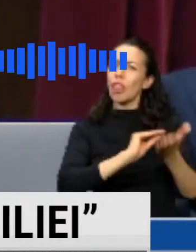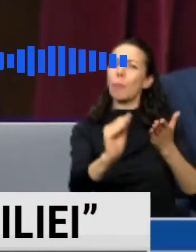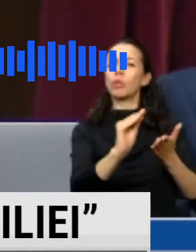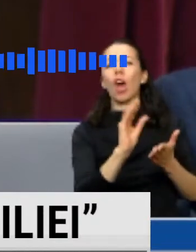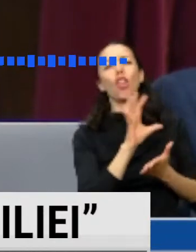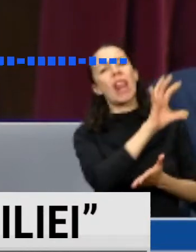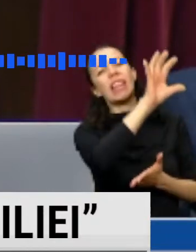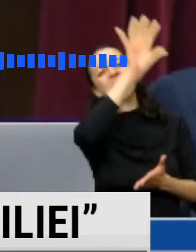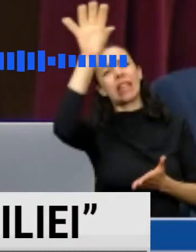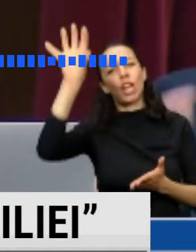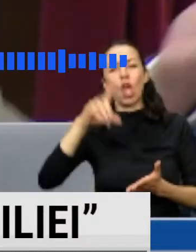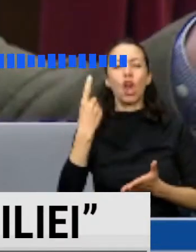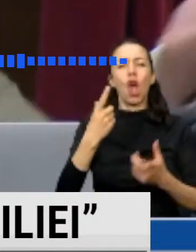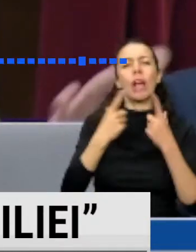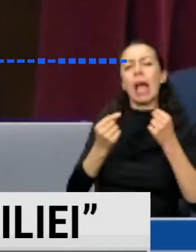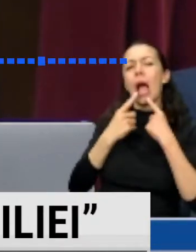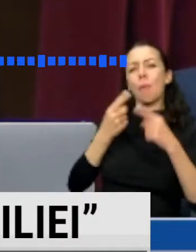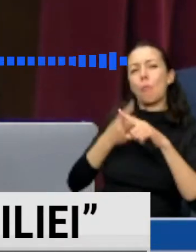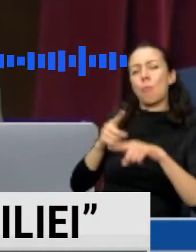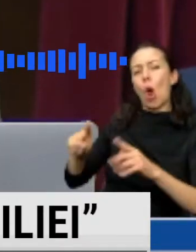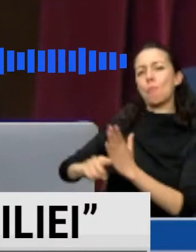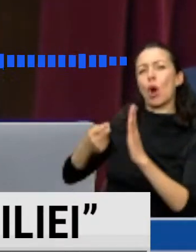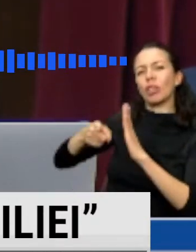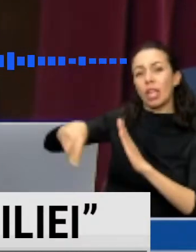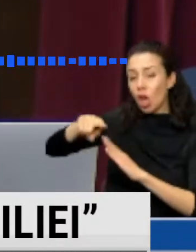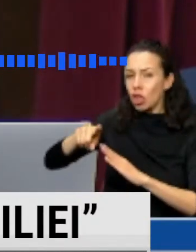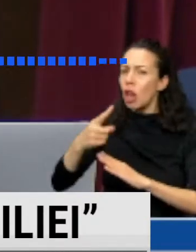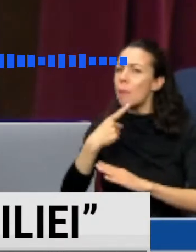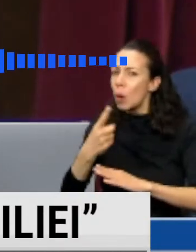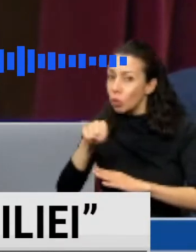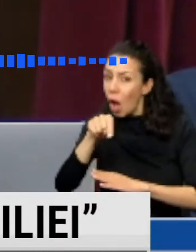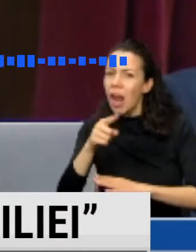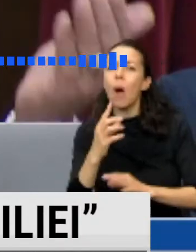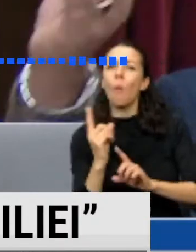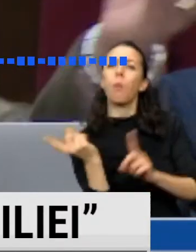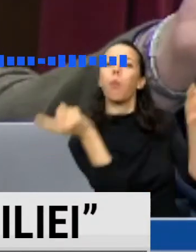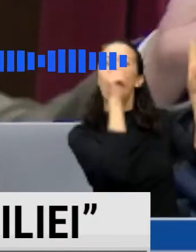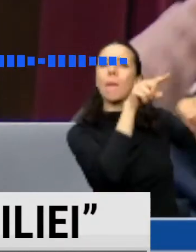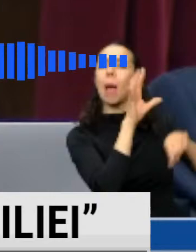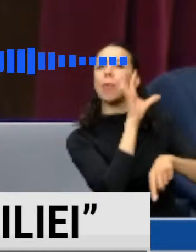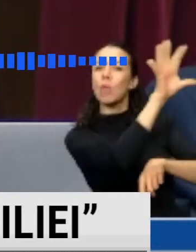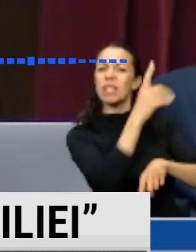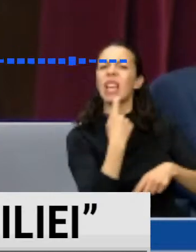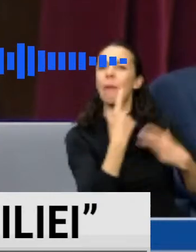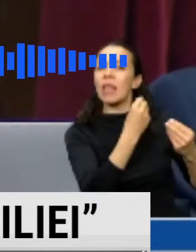van a plantear de la justicia por el descuento. Y te pregunto, y preguntemos, no, fíjese qué